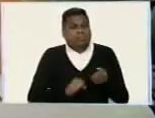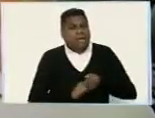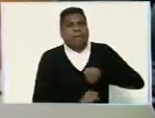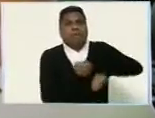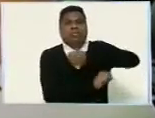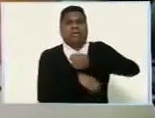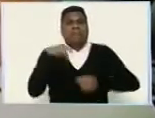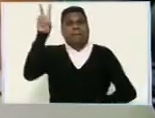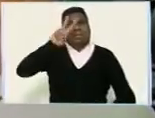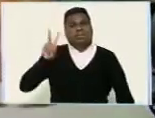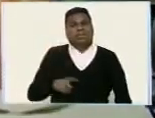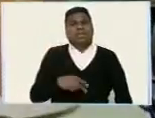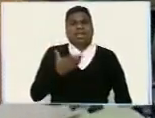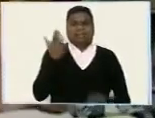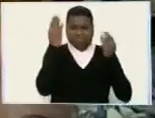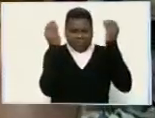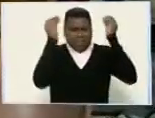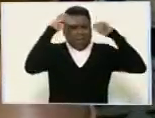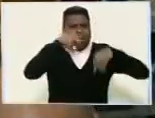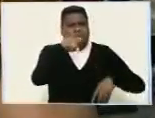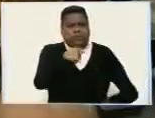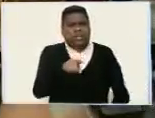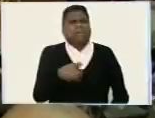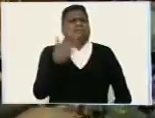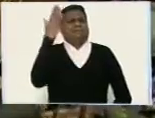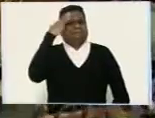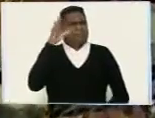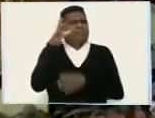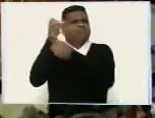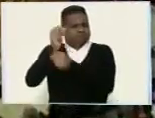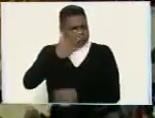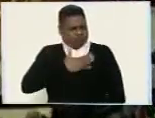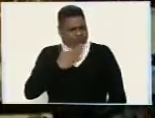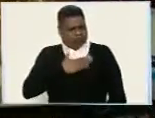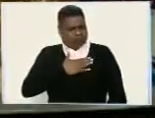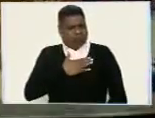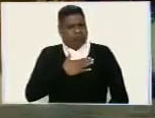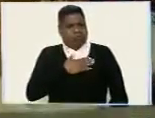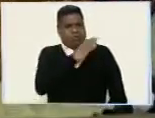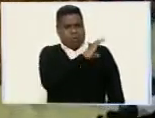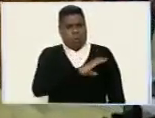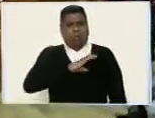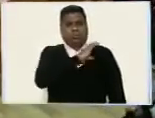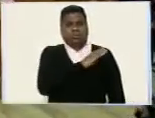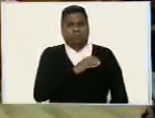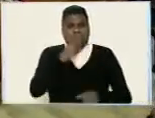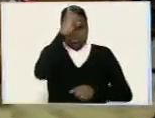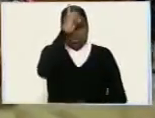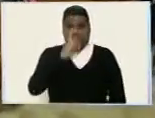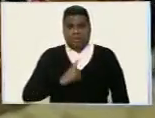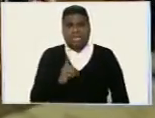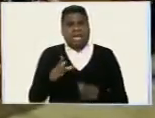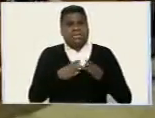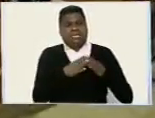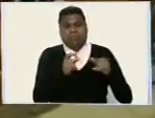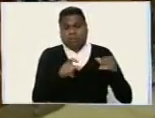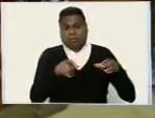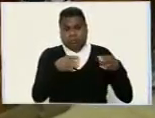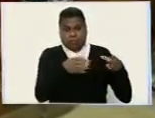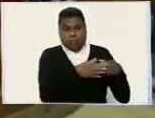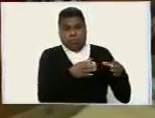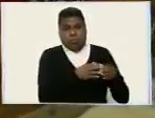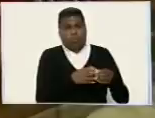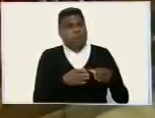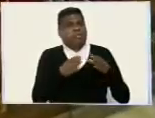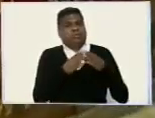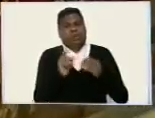patria. Cuente usted, camarada Diosdado, desde la Comisión Permanente de las Personas con Discapacidad y de todo el sector y de